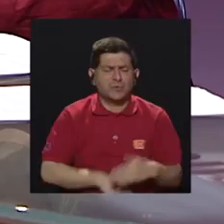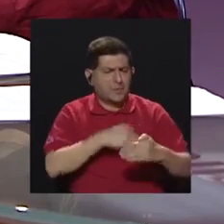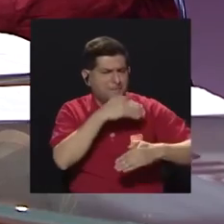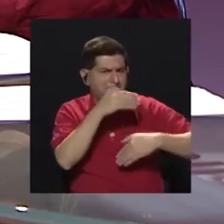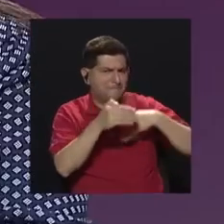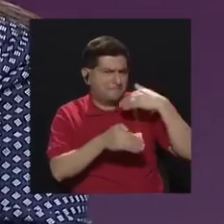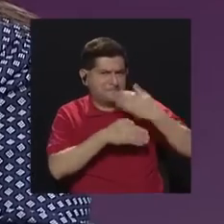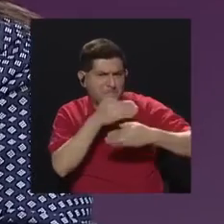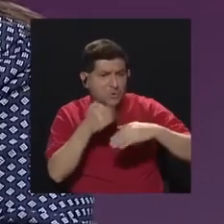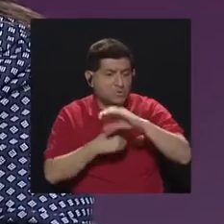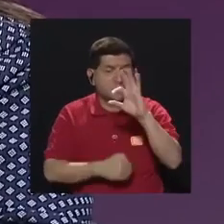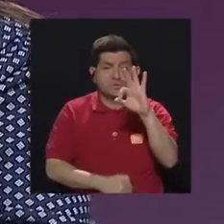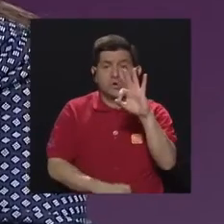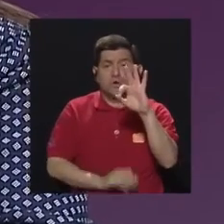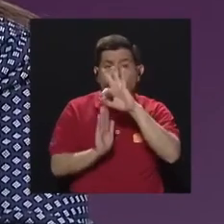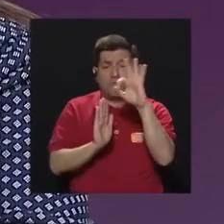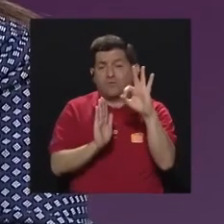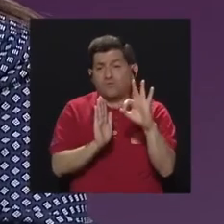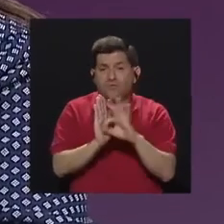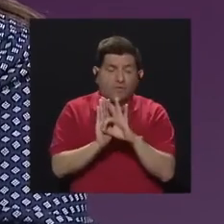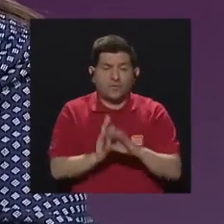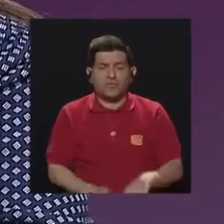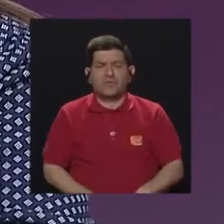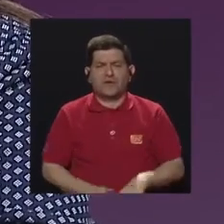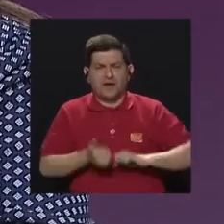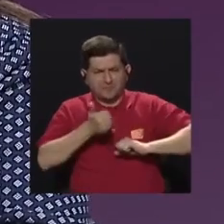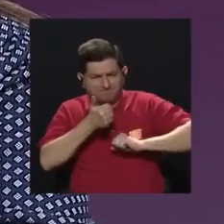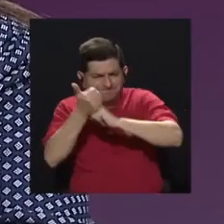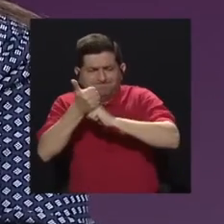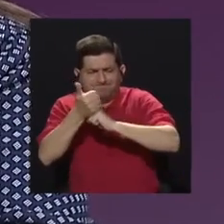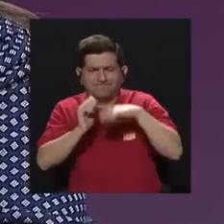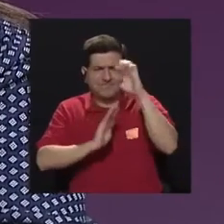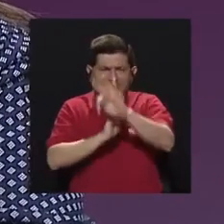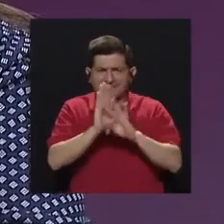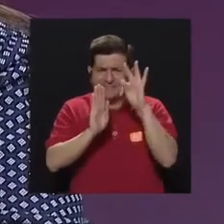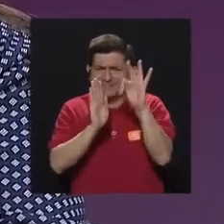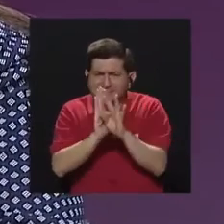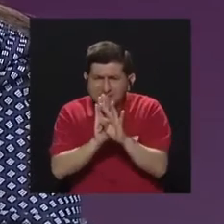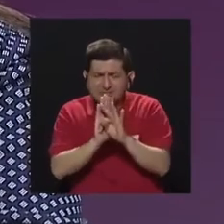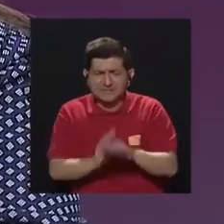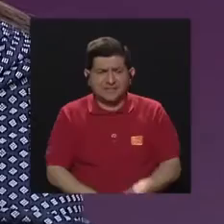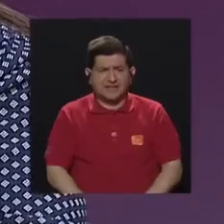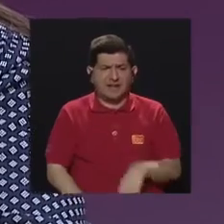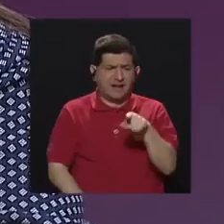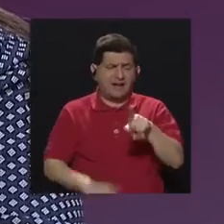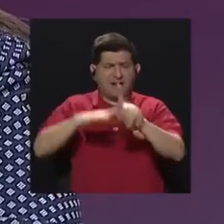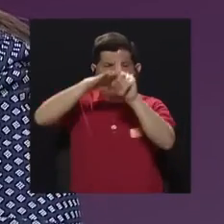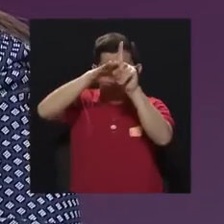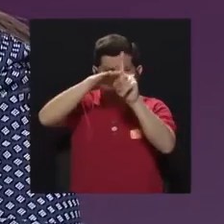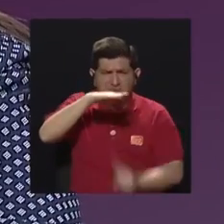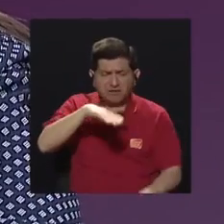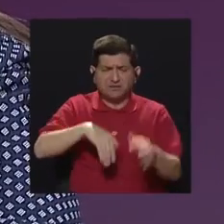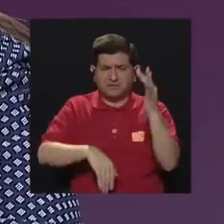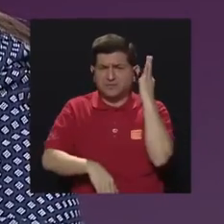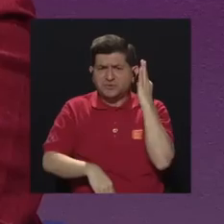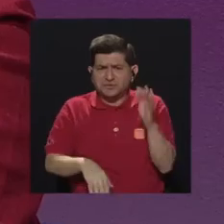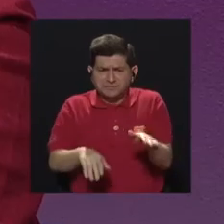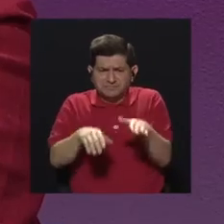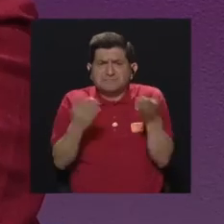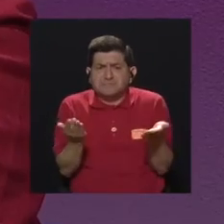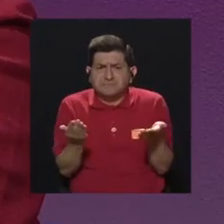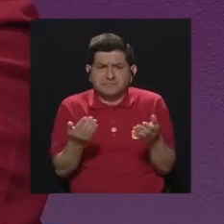o esas fórmulas que refuerzan estereotipos y que se contribuyen a invisibilizar a las mujeres